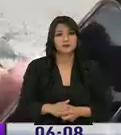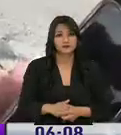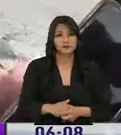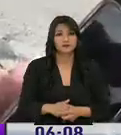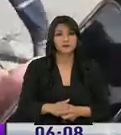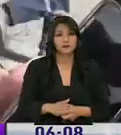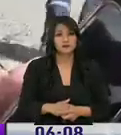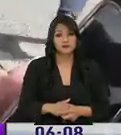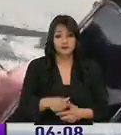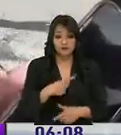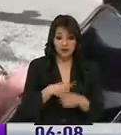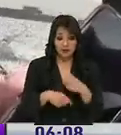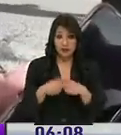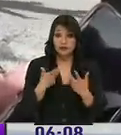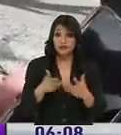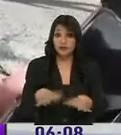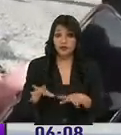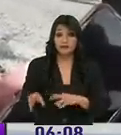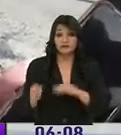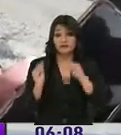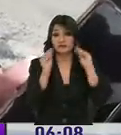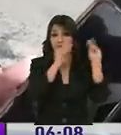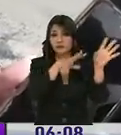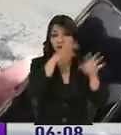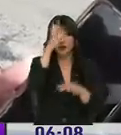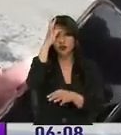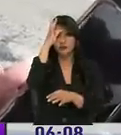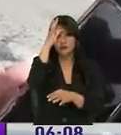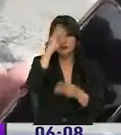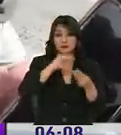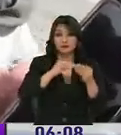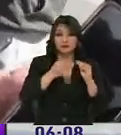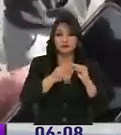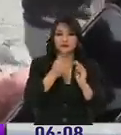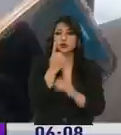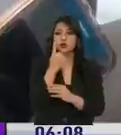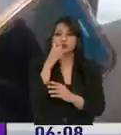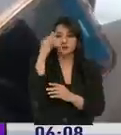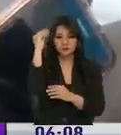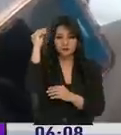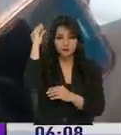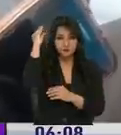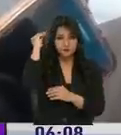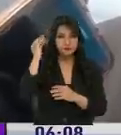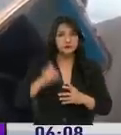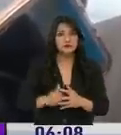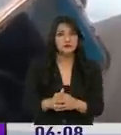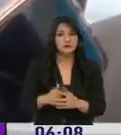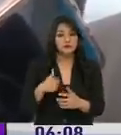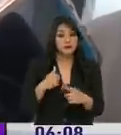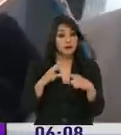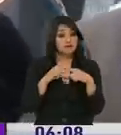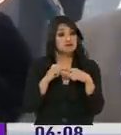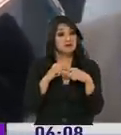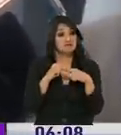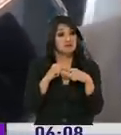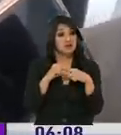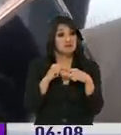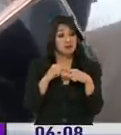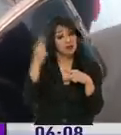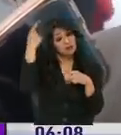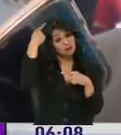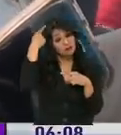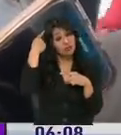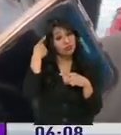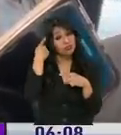Los heridos fueron trasladados hasta el HP1 de aquí de Riobamba. Mi prima está roto en la cabeza